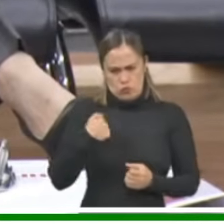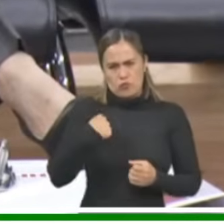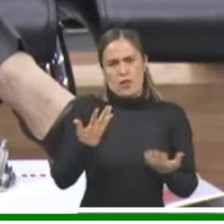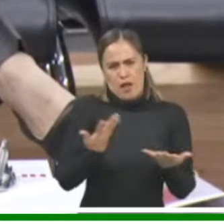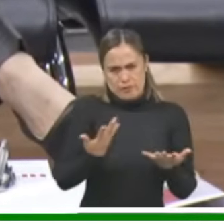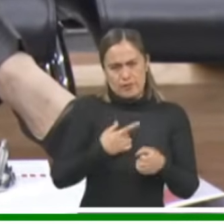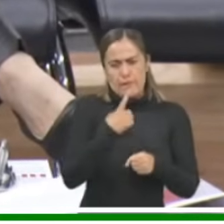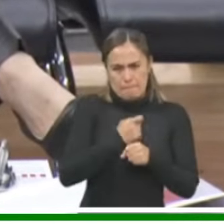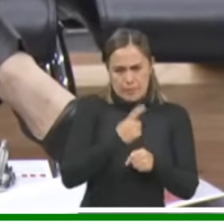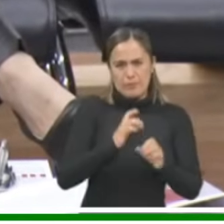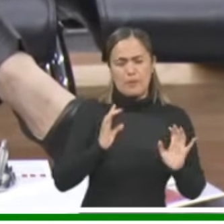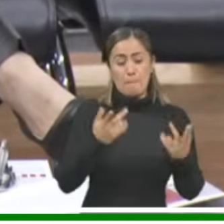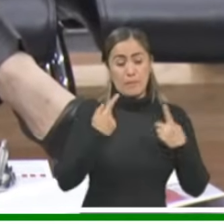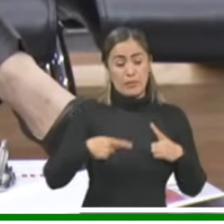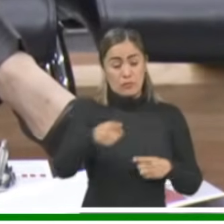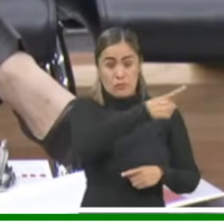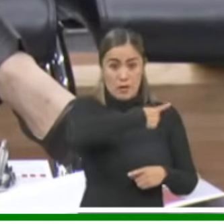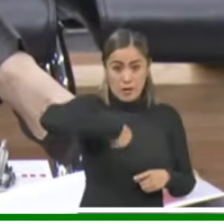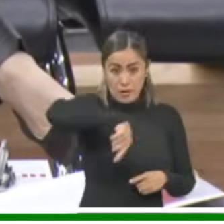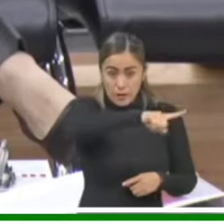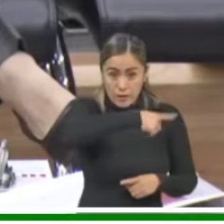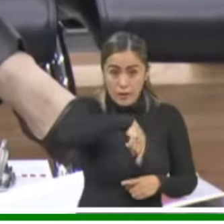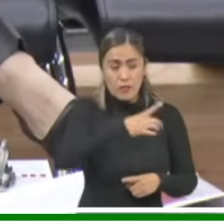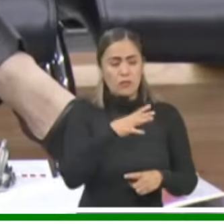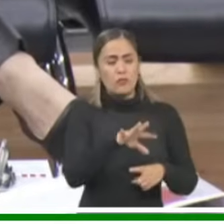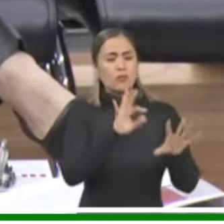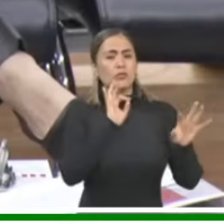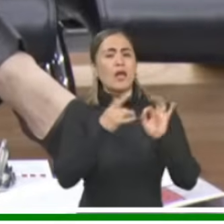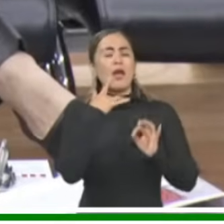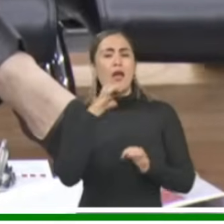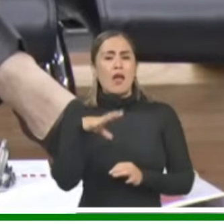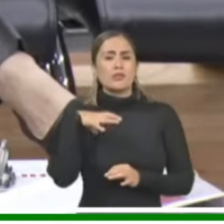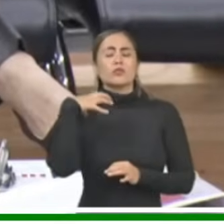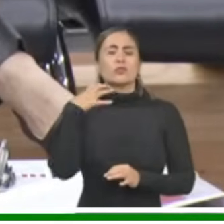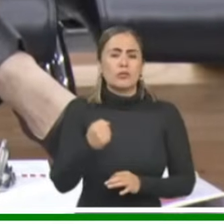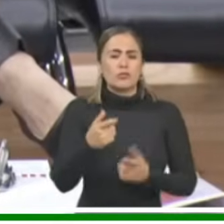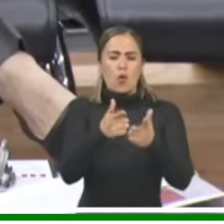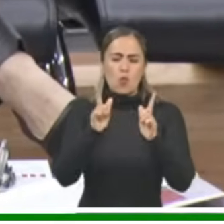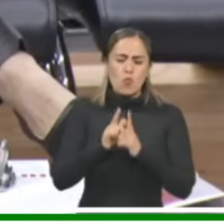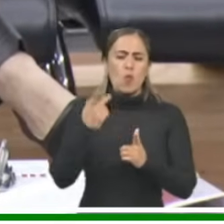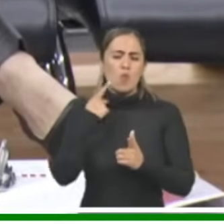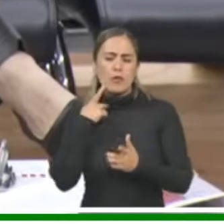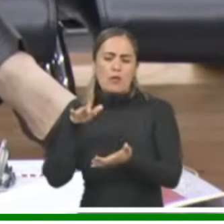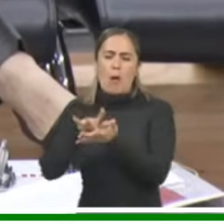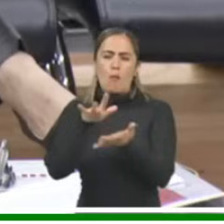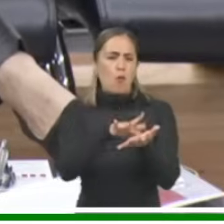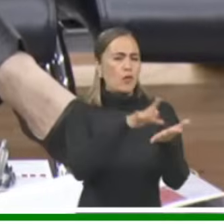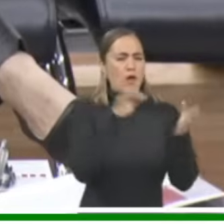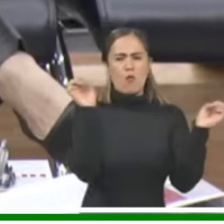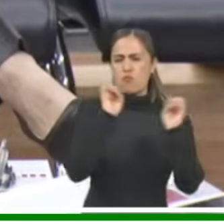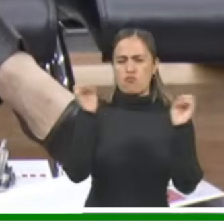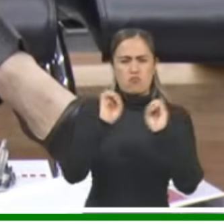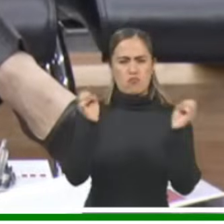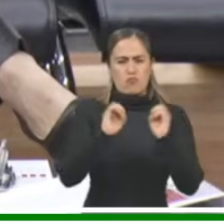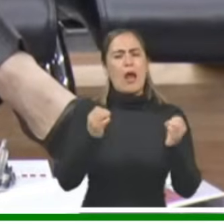de personajes que hacen un esfuerzo por estar encima de las banderías partidarias y que nos ayudarán